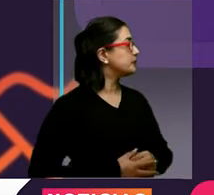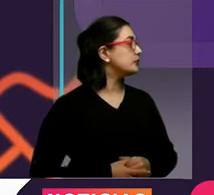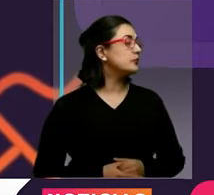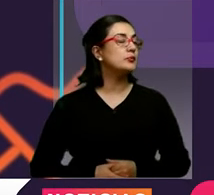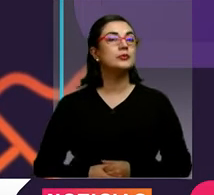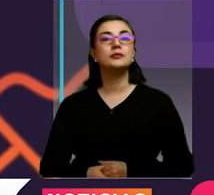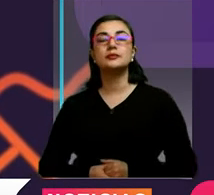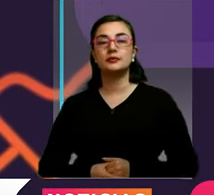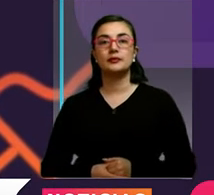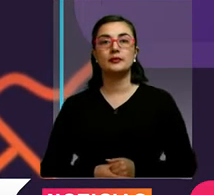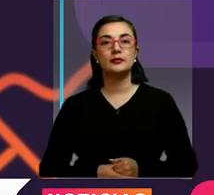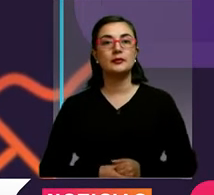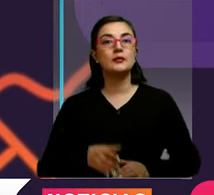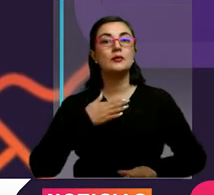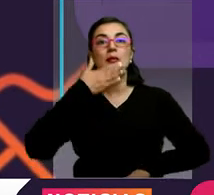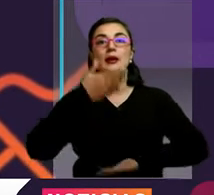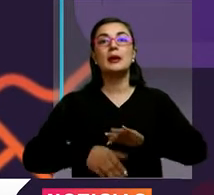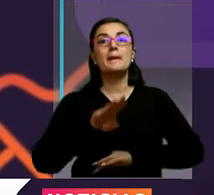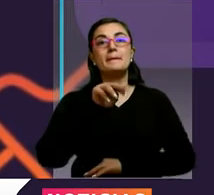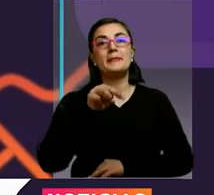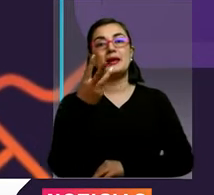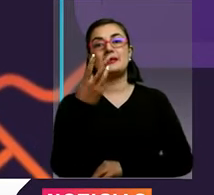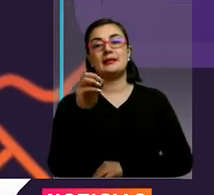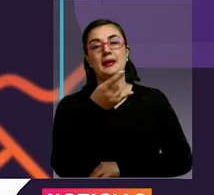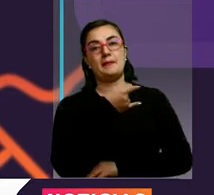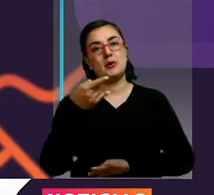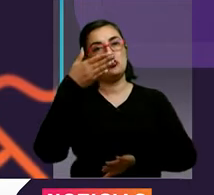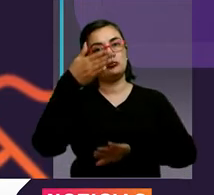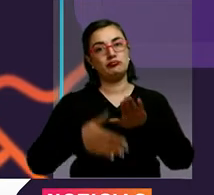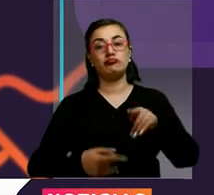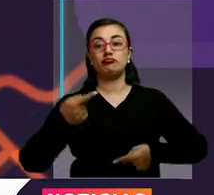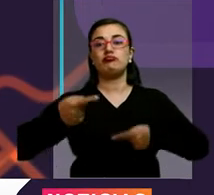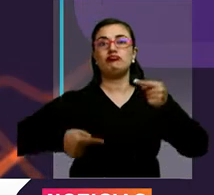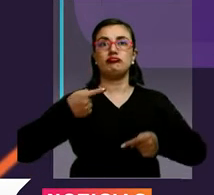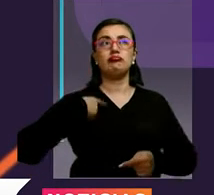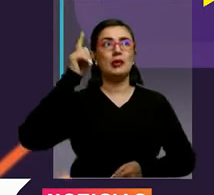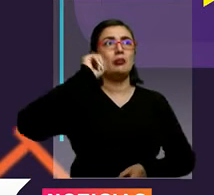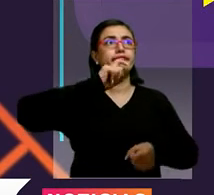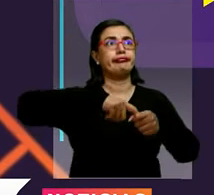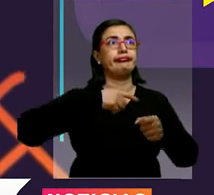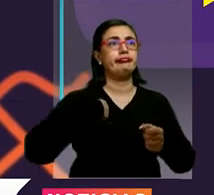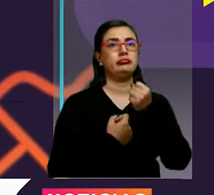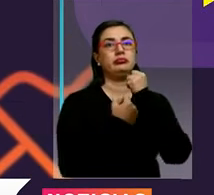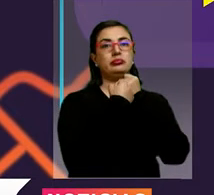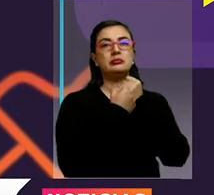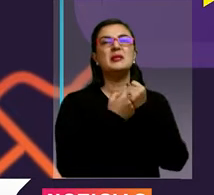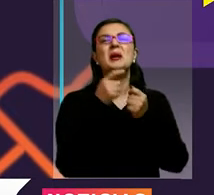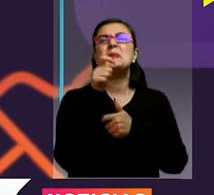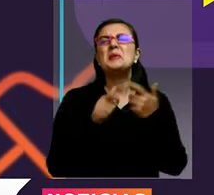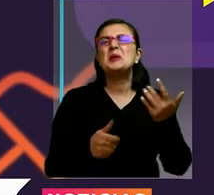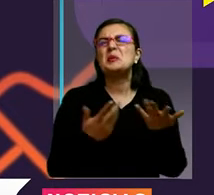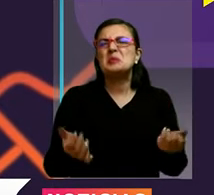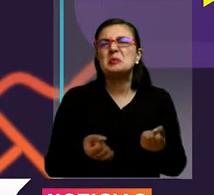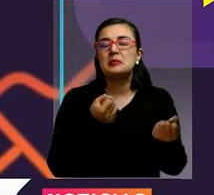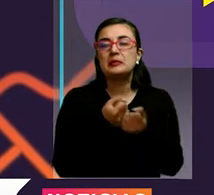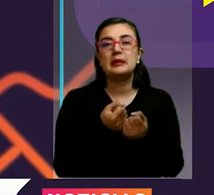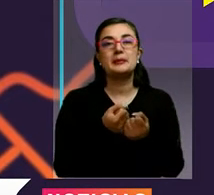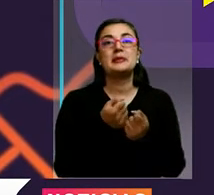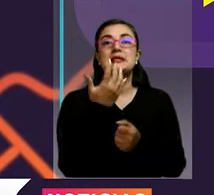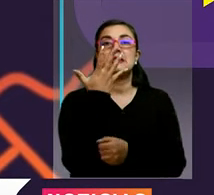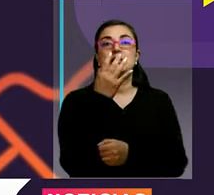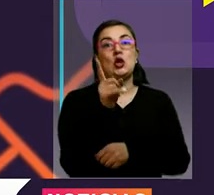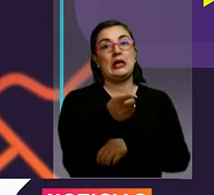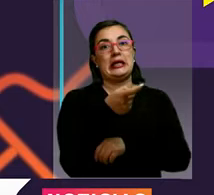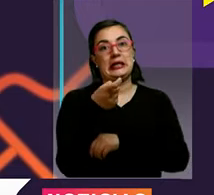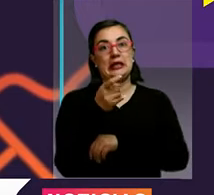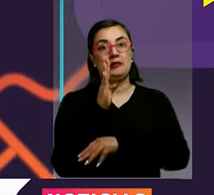www.mintic.gov.co, hasta el martes 30 de marzo para poder concursar por uno de los cupos. Los beneficiados contarán con un mínimo de 5 gigas de navegación